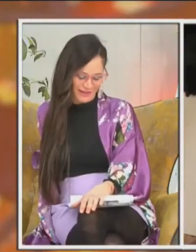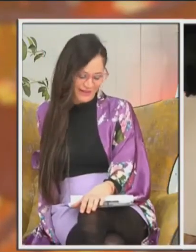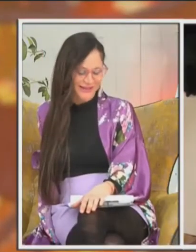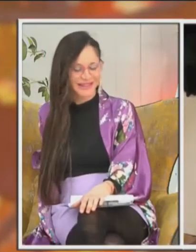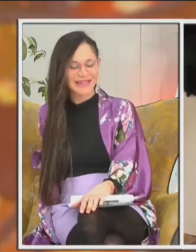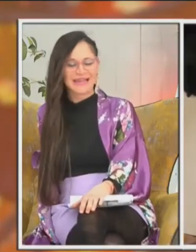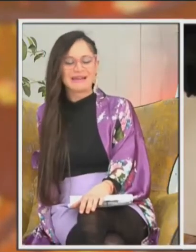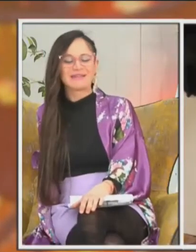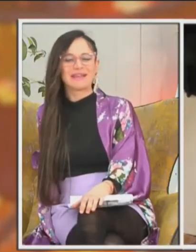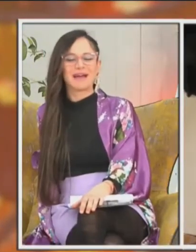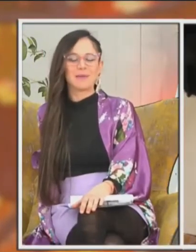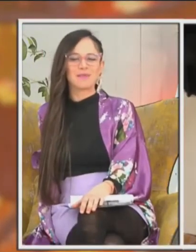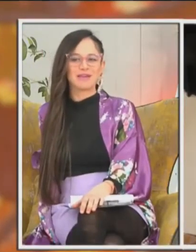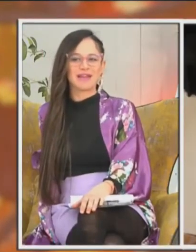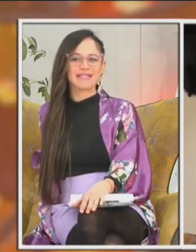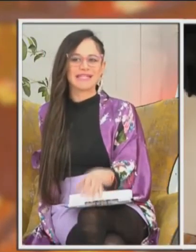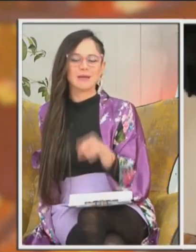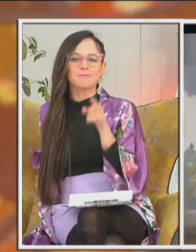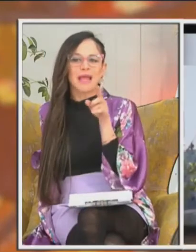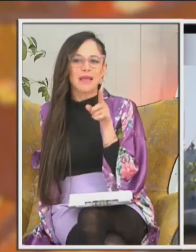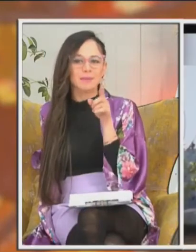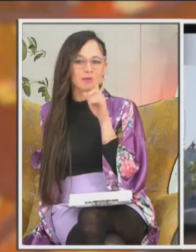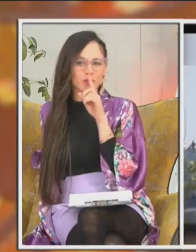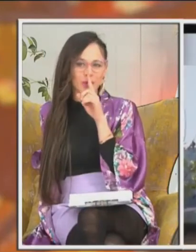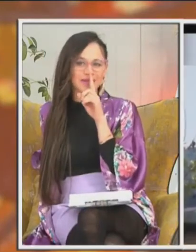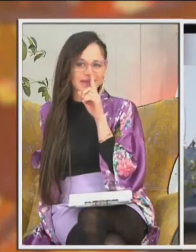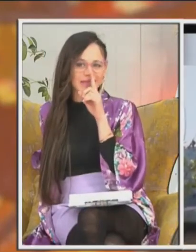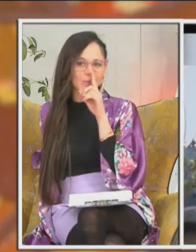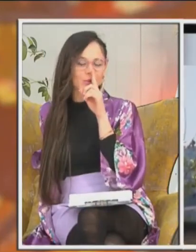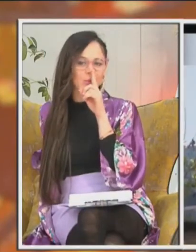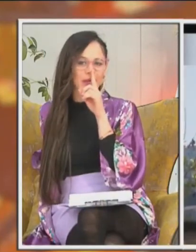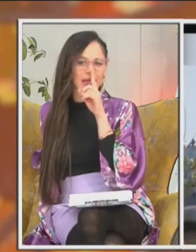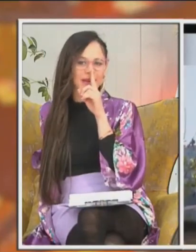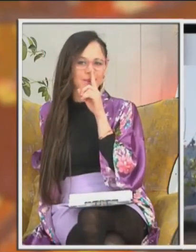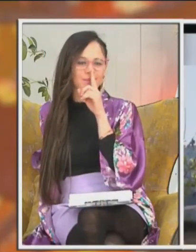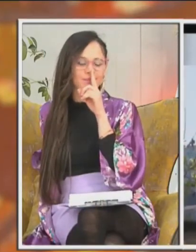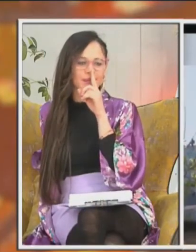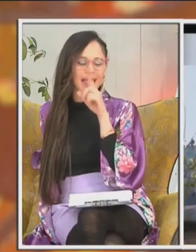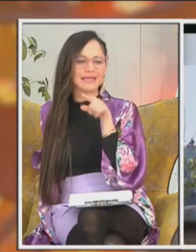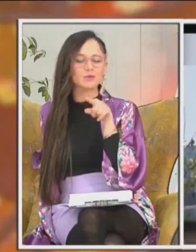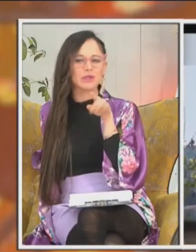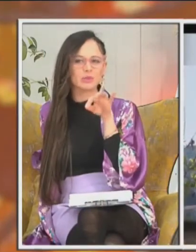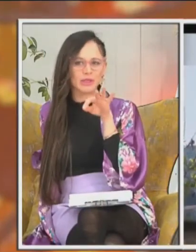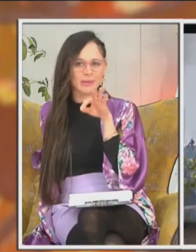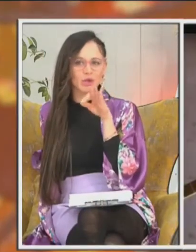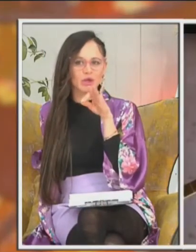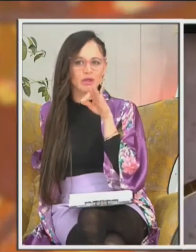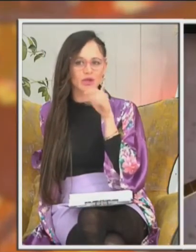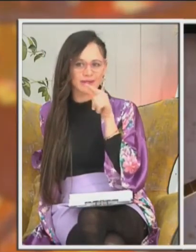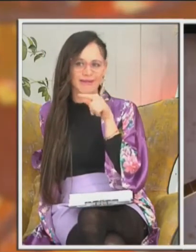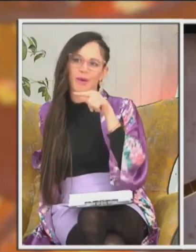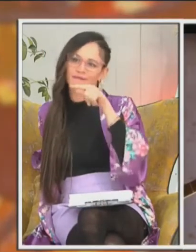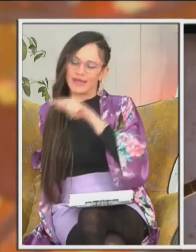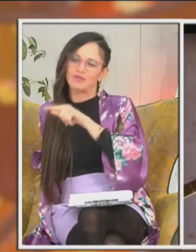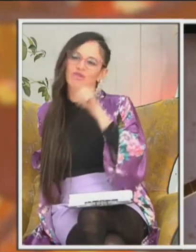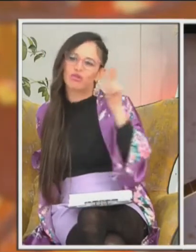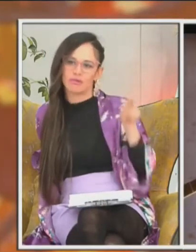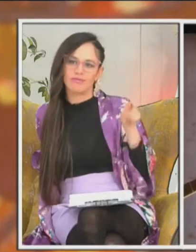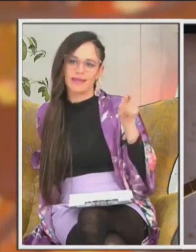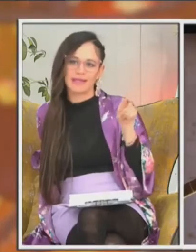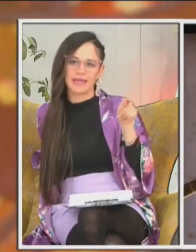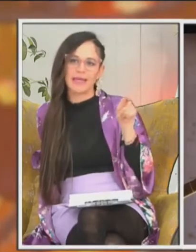Pues claro que sí. Te iba a decir, y tú me comentabas que por... es gratuito, por ejemplo, lo que estábamos